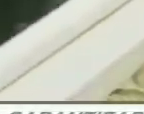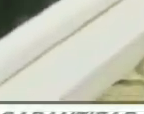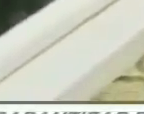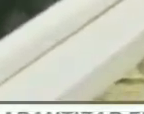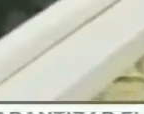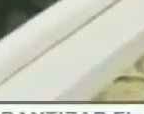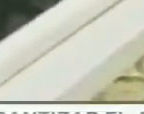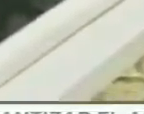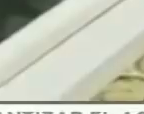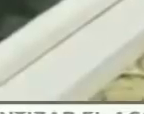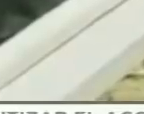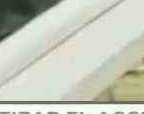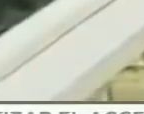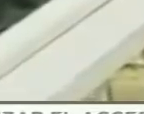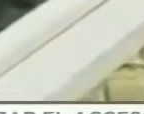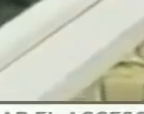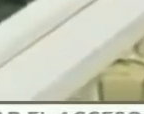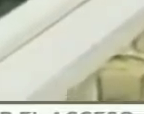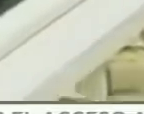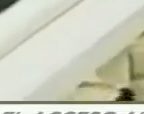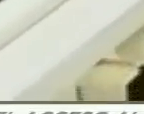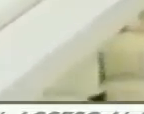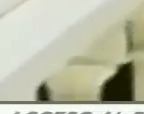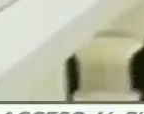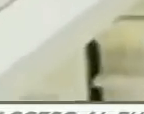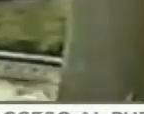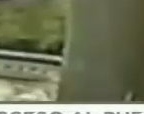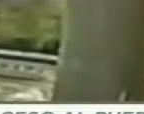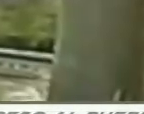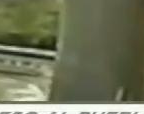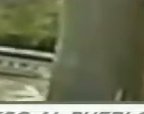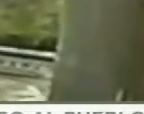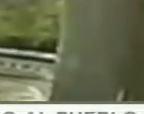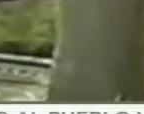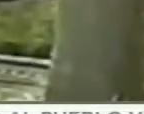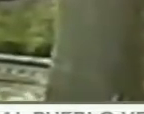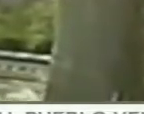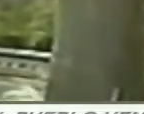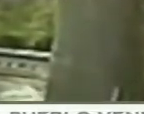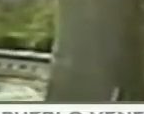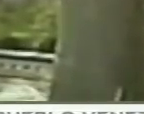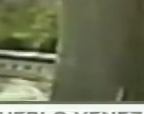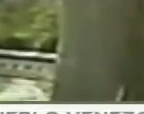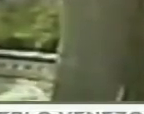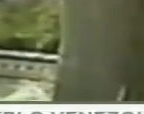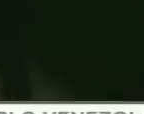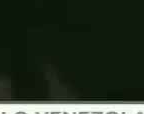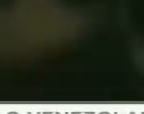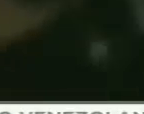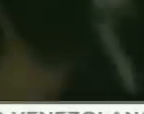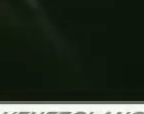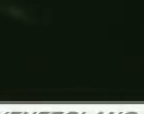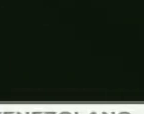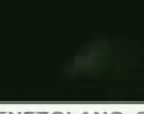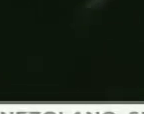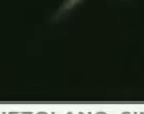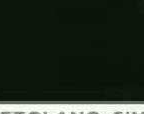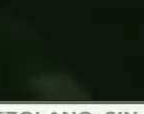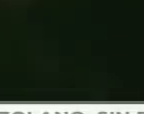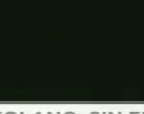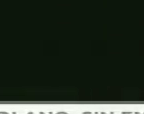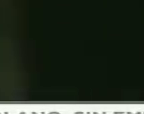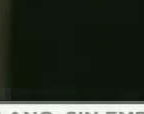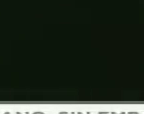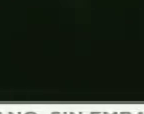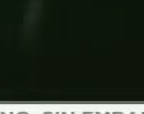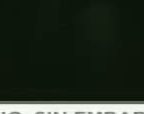presidente y amenazaban con bombardear Miraflores si Chávez no accedía a sus demandas. La madrugada del 12 de